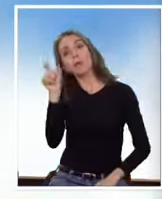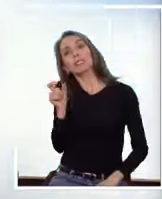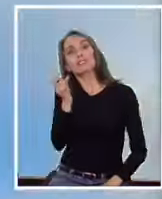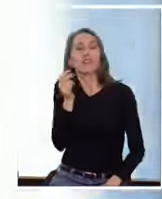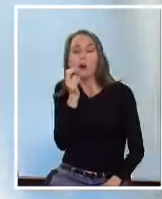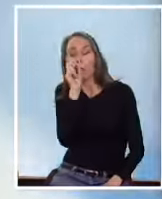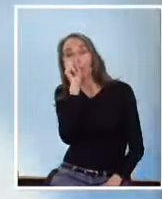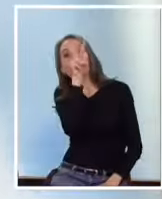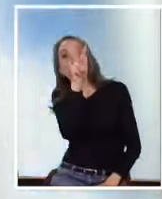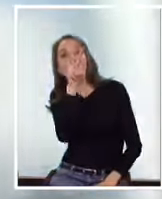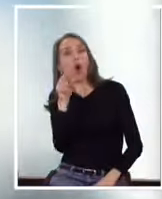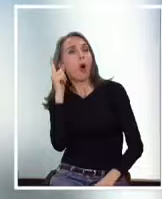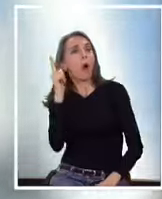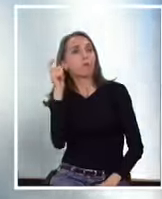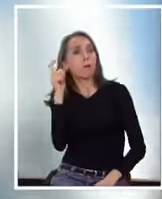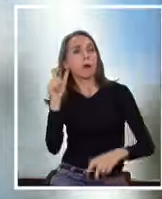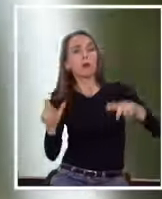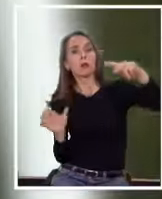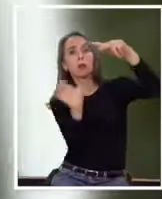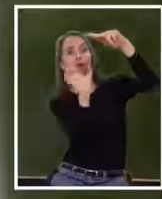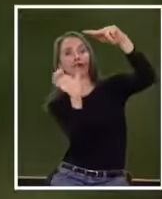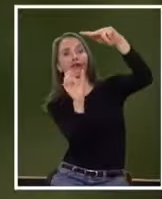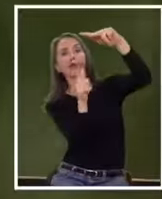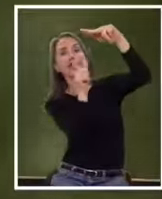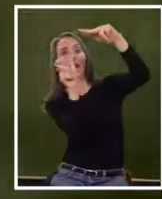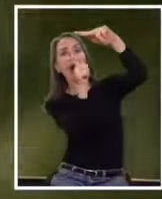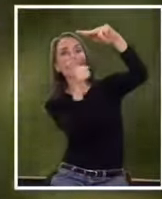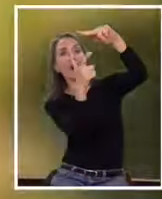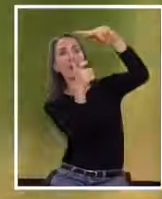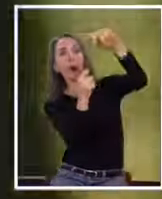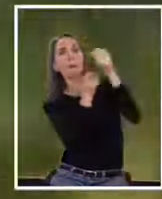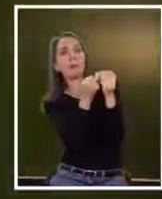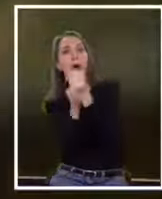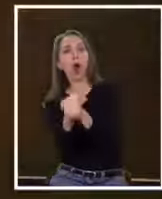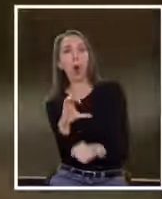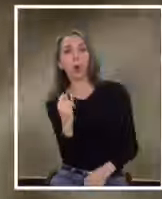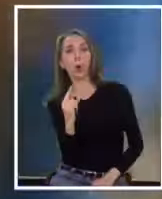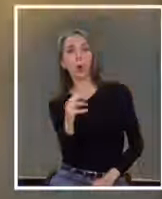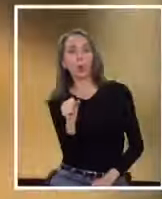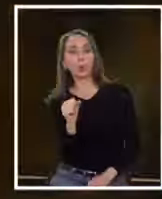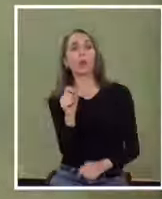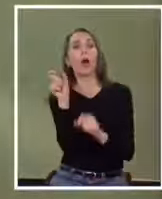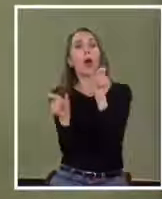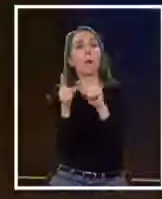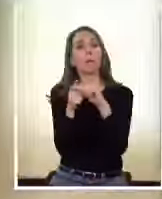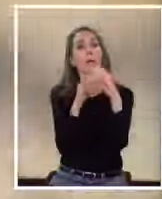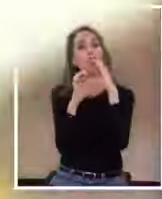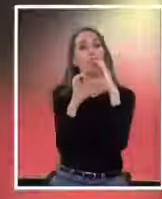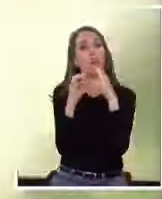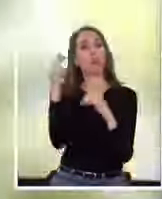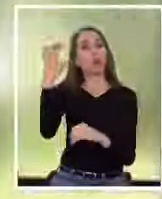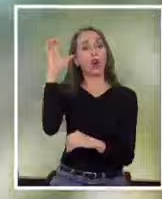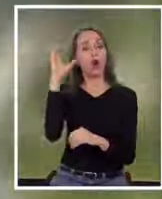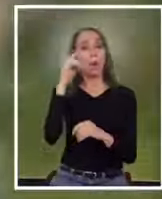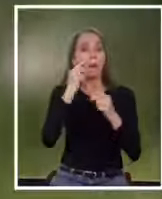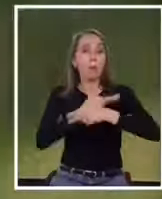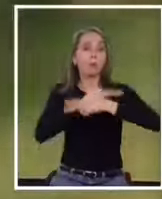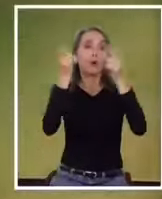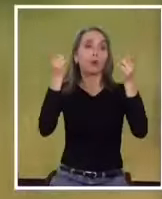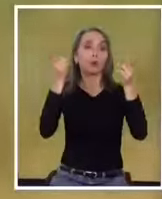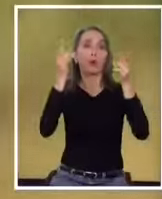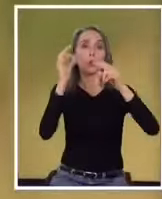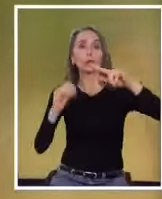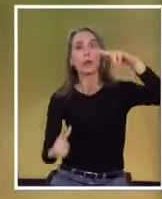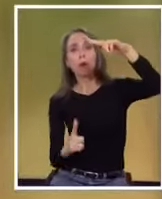aficionado que se ha dado desde la ciudad de Cúcuta y que ha sido revelado en distintos medios colombianos, que precisamente muestra